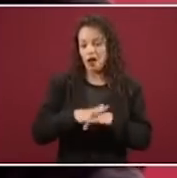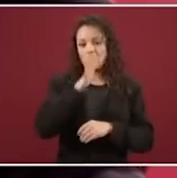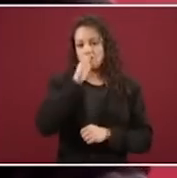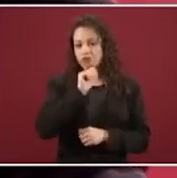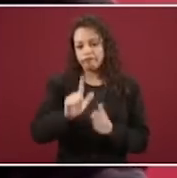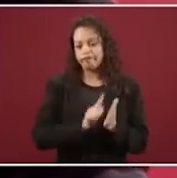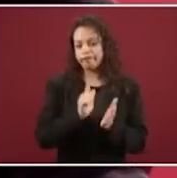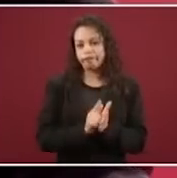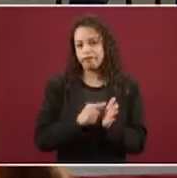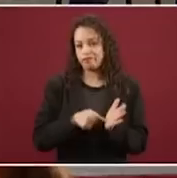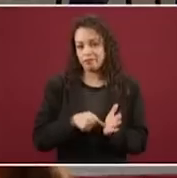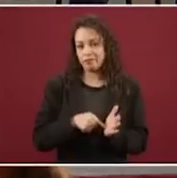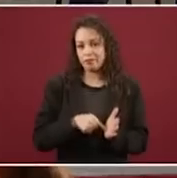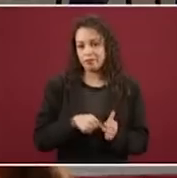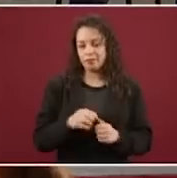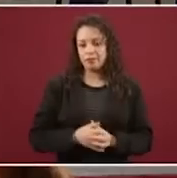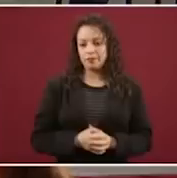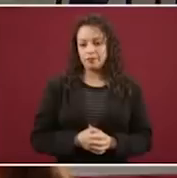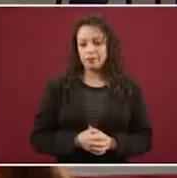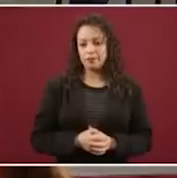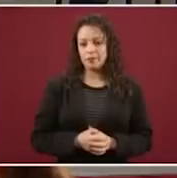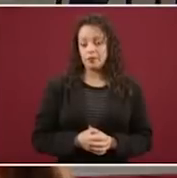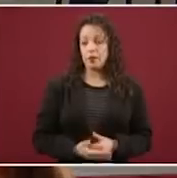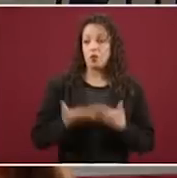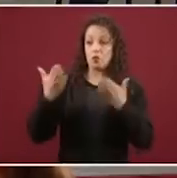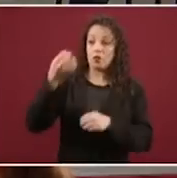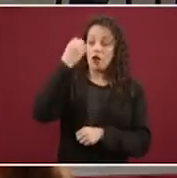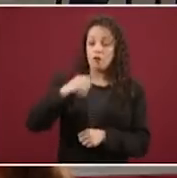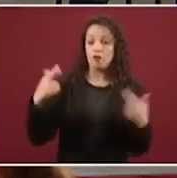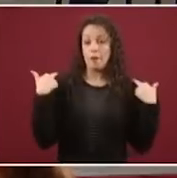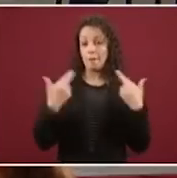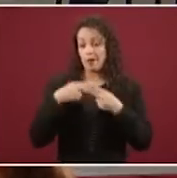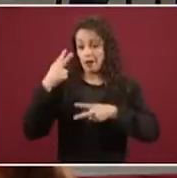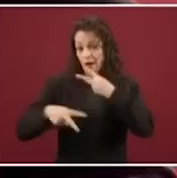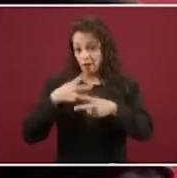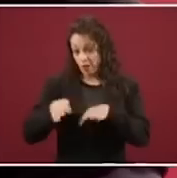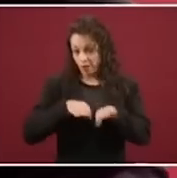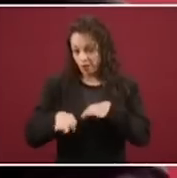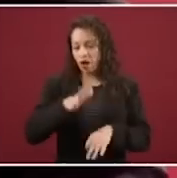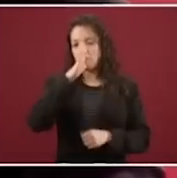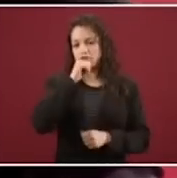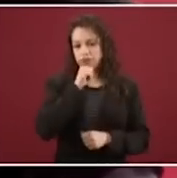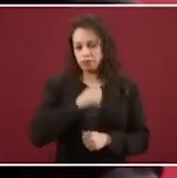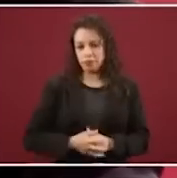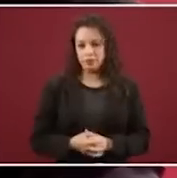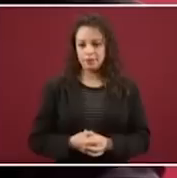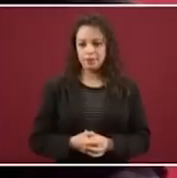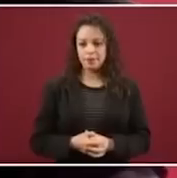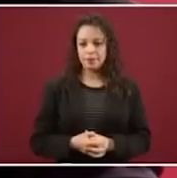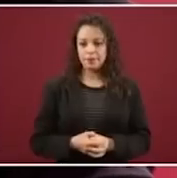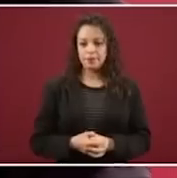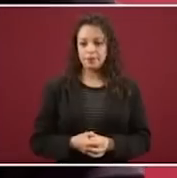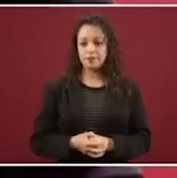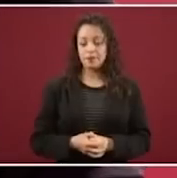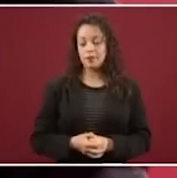puede pedir que trabajen los maestros. Por otra parte, hemos concentrado los consejos también